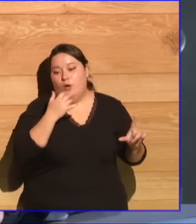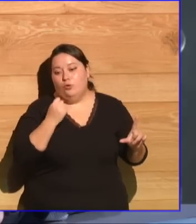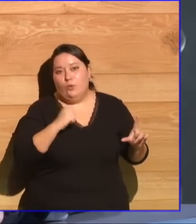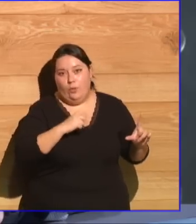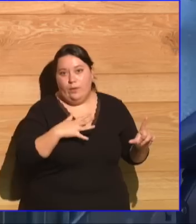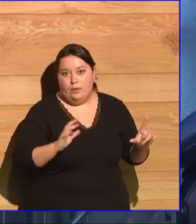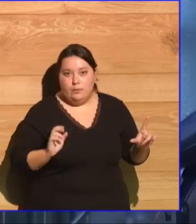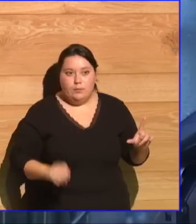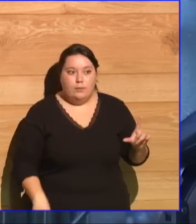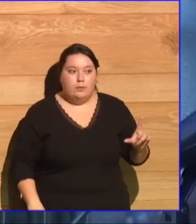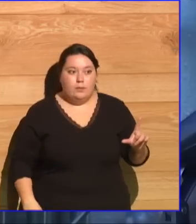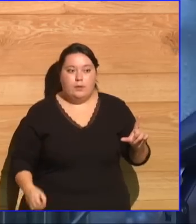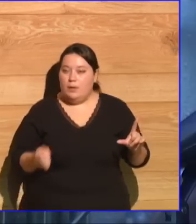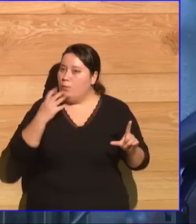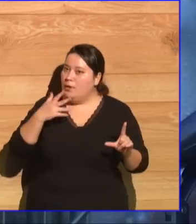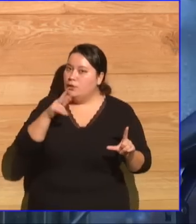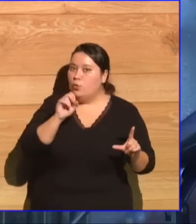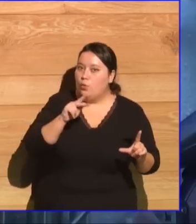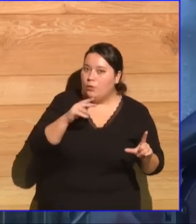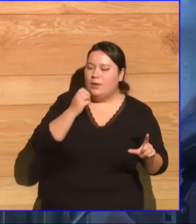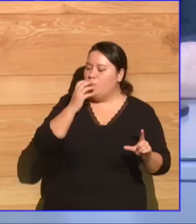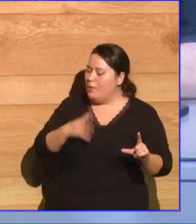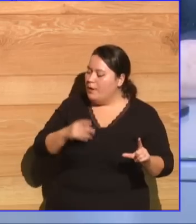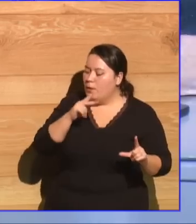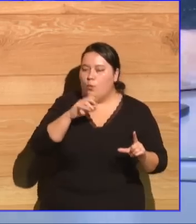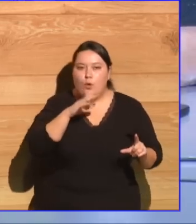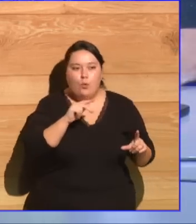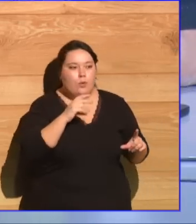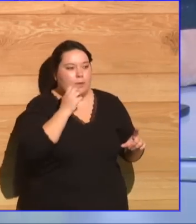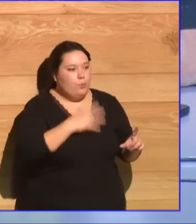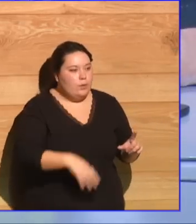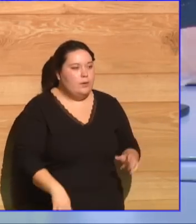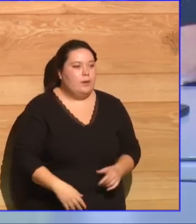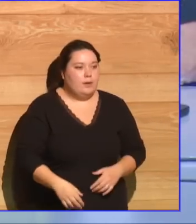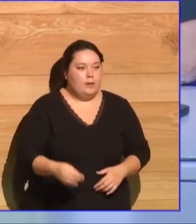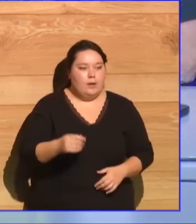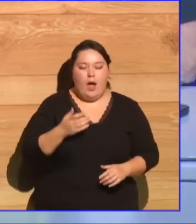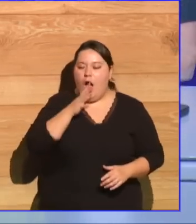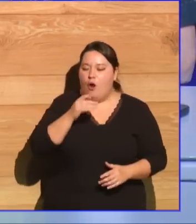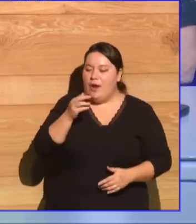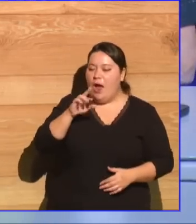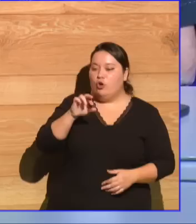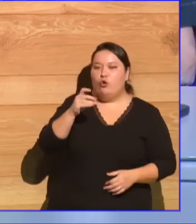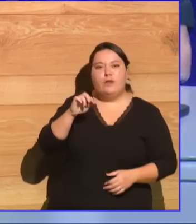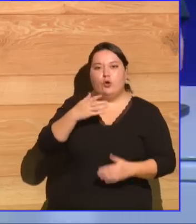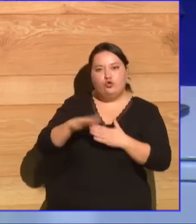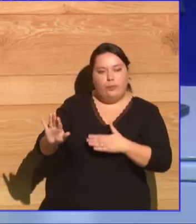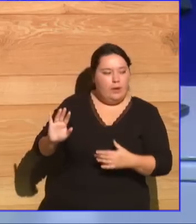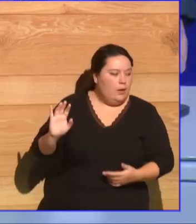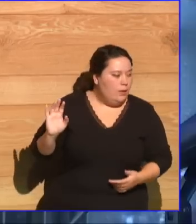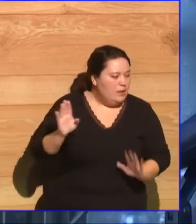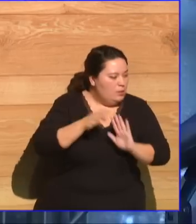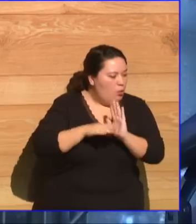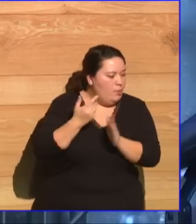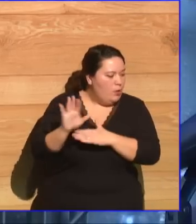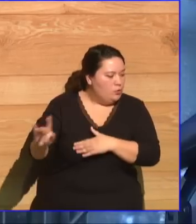de todo lo Qué buena es Hook. meritorio que Qué buena es tiene. Hook, ¿verdad? Qué buena es Juan? Hook, qué buena Qué buena es Buenísima. Hook, ¿verdad, Juan? ¿Cómo sobra Rodrigo ahora en este programa? Bueno, pues ¿verdad,